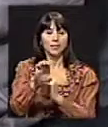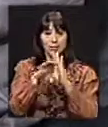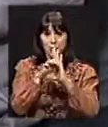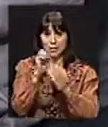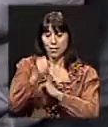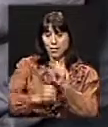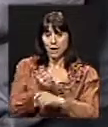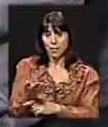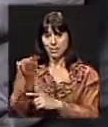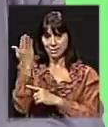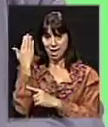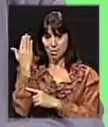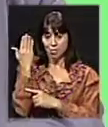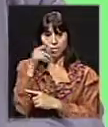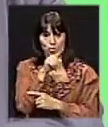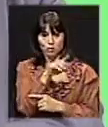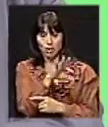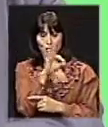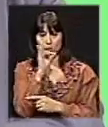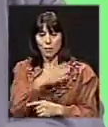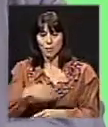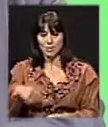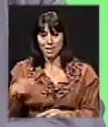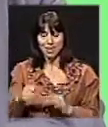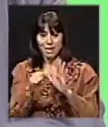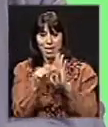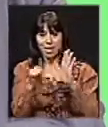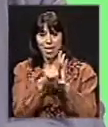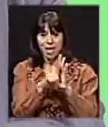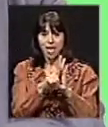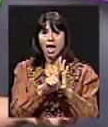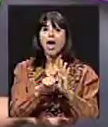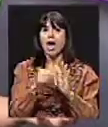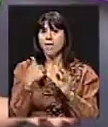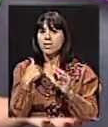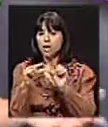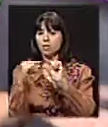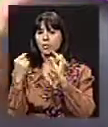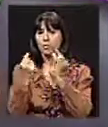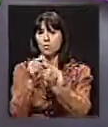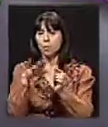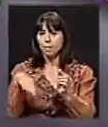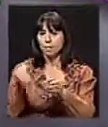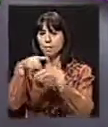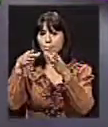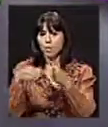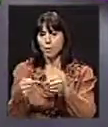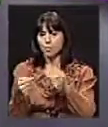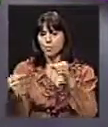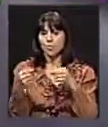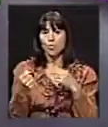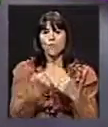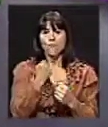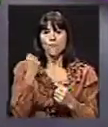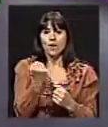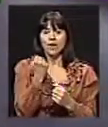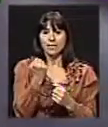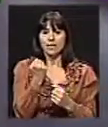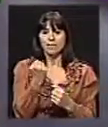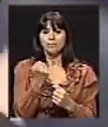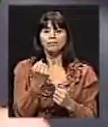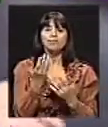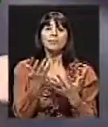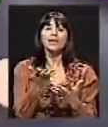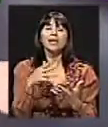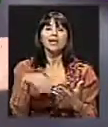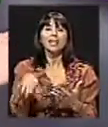elección, ¿verdad?, en la que usted quedó como presidente, había un bloque de oposición muy fuerte que estaba excluyendo a Liberación Nacional.